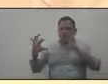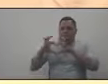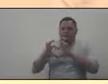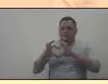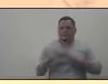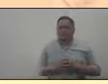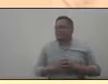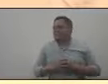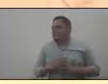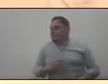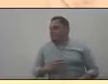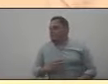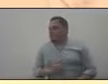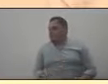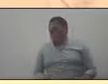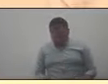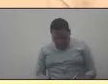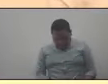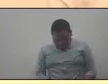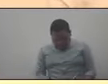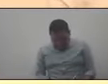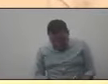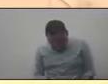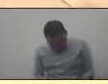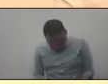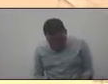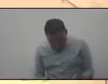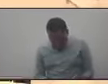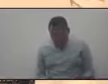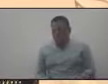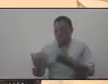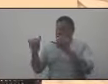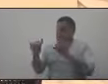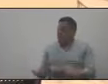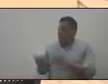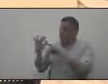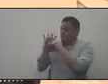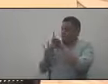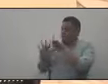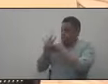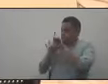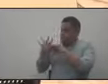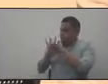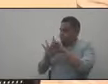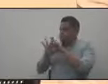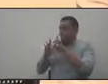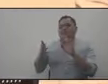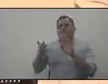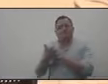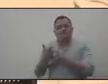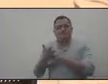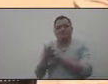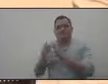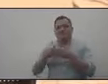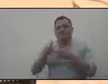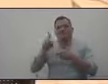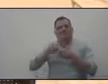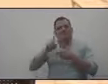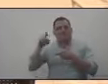entidad. Mire, señora gerente, vamos a un video en el cual ustedes muestran